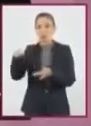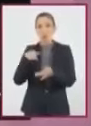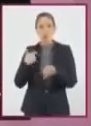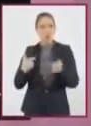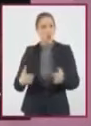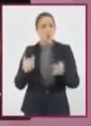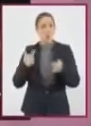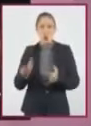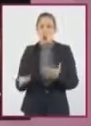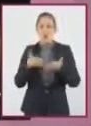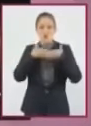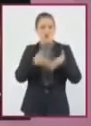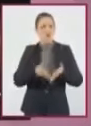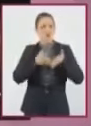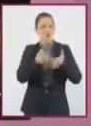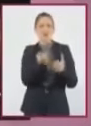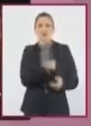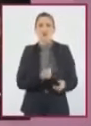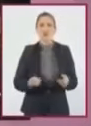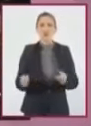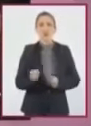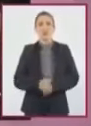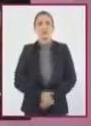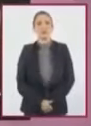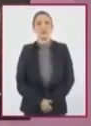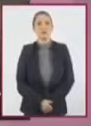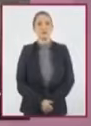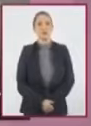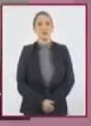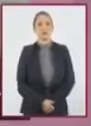grandes potencias marítimas del periodo.